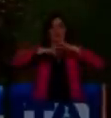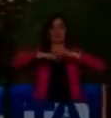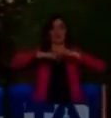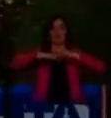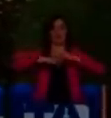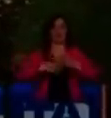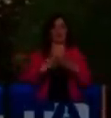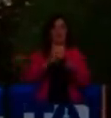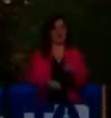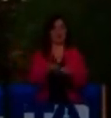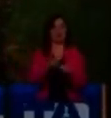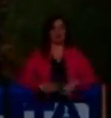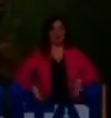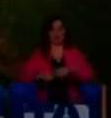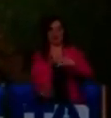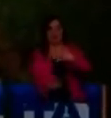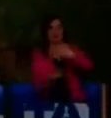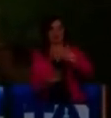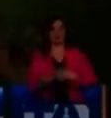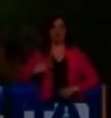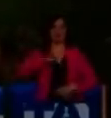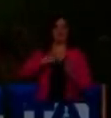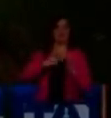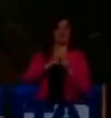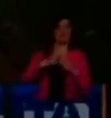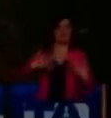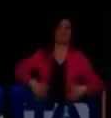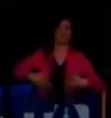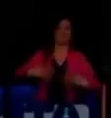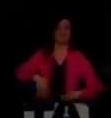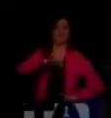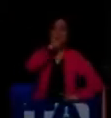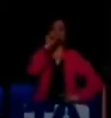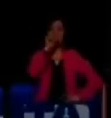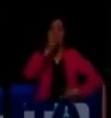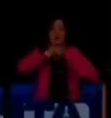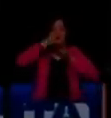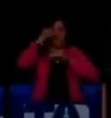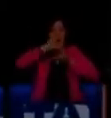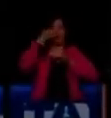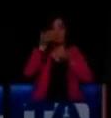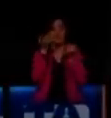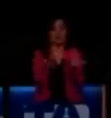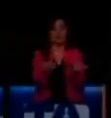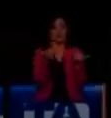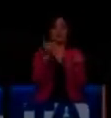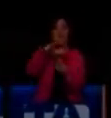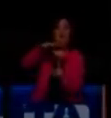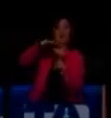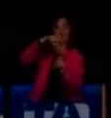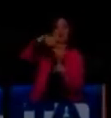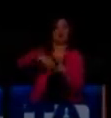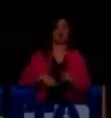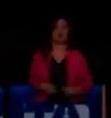y este espacio quemado. Estamos acá porque hay un problema gravísimo de consumo de cocaína. Este rato estamos en este parque